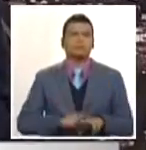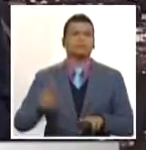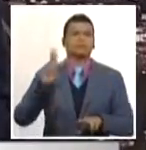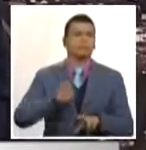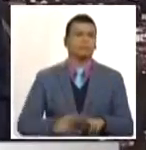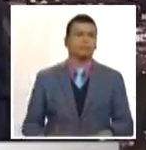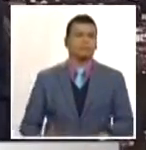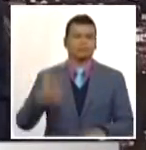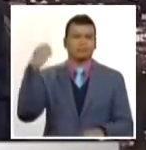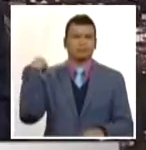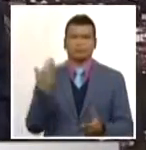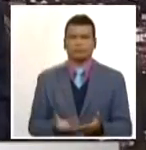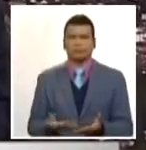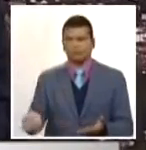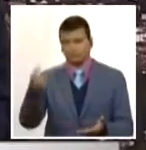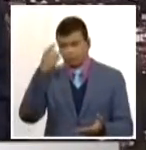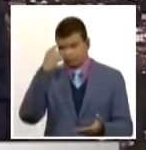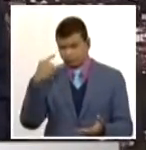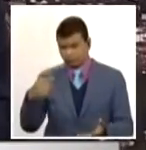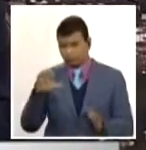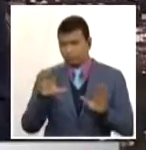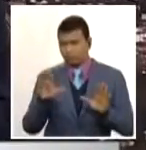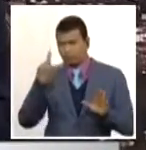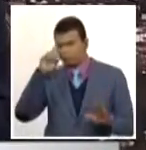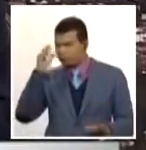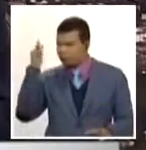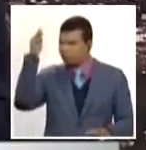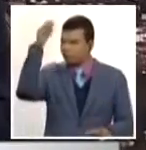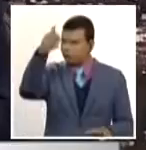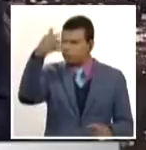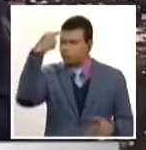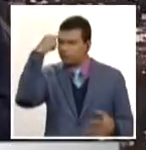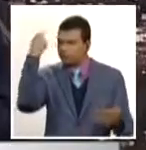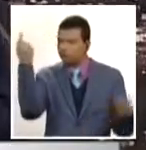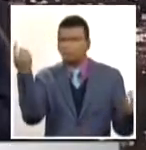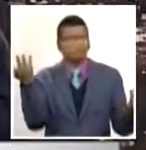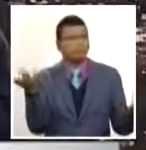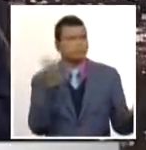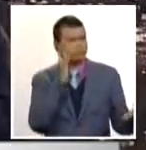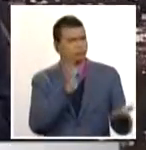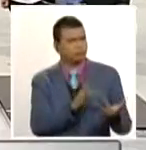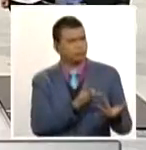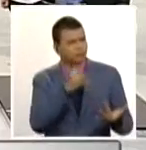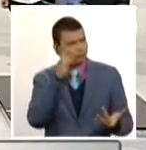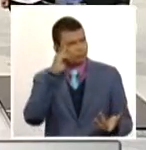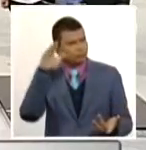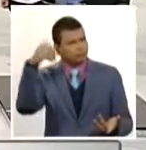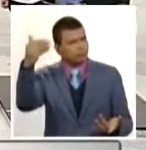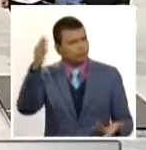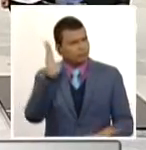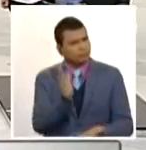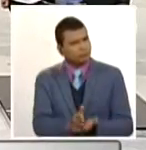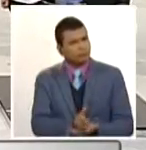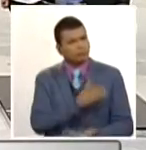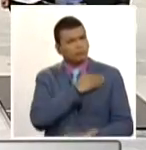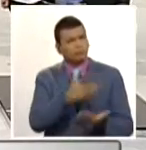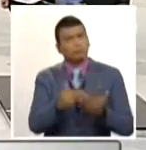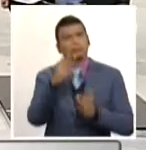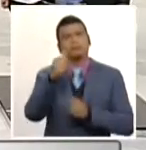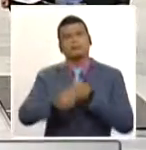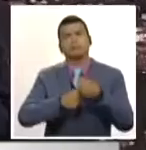Tradicionalmente la prospectiva se ha mirado como, bueno, ¿cuáles son los escenarios posibles que nos vienen encima? Sí. Al año